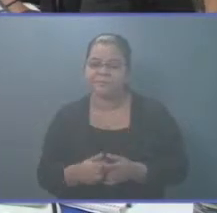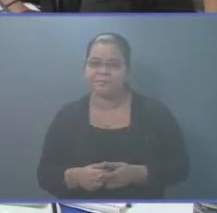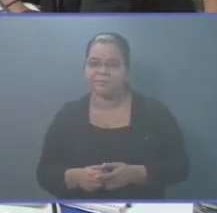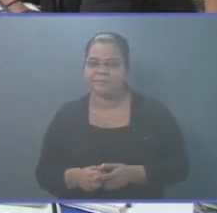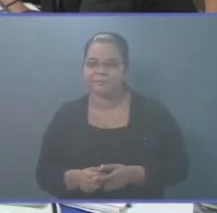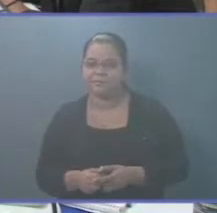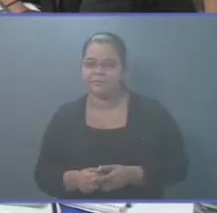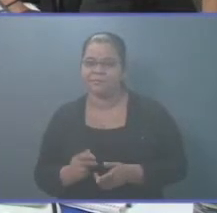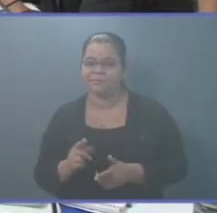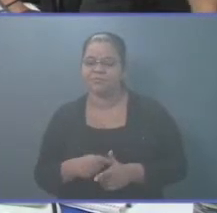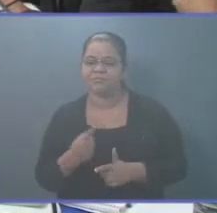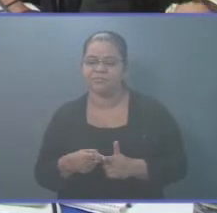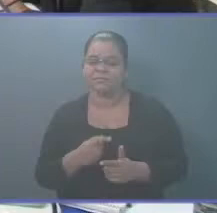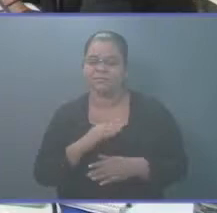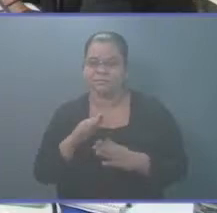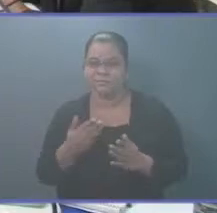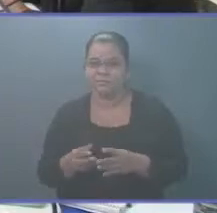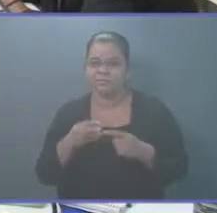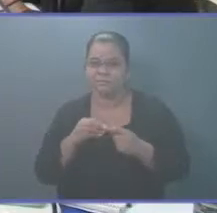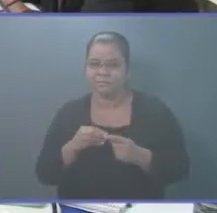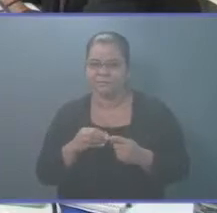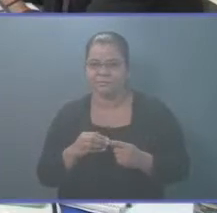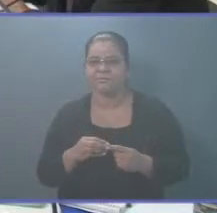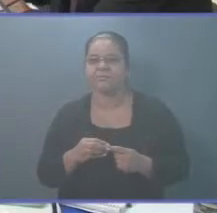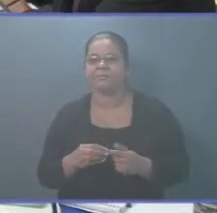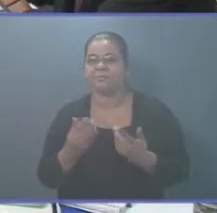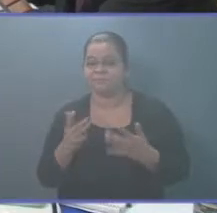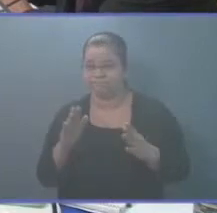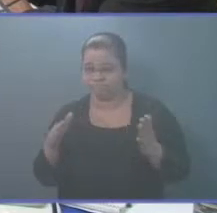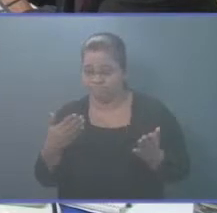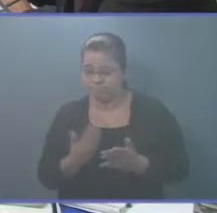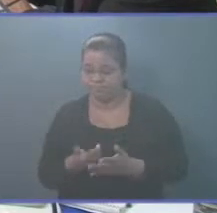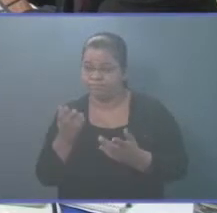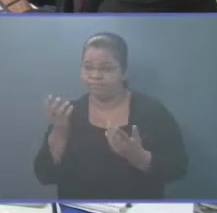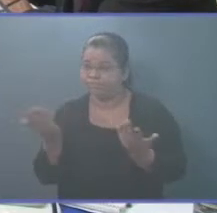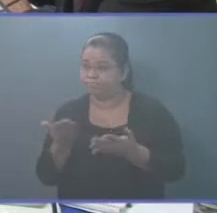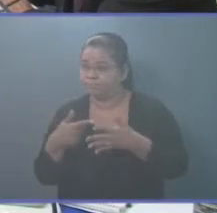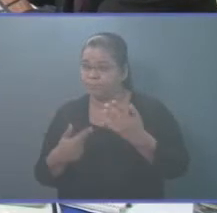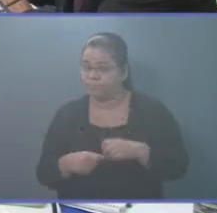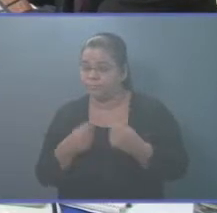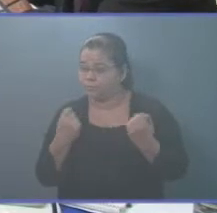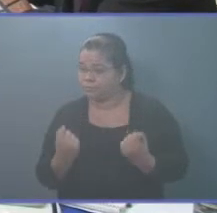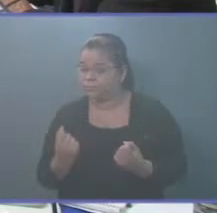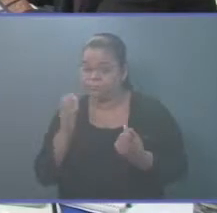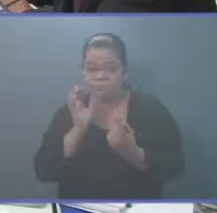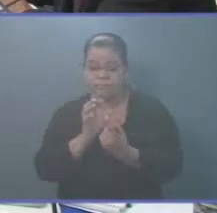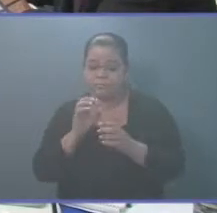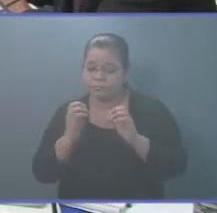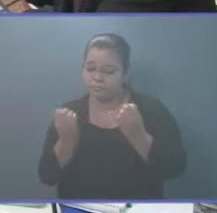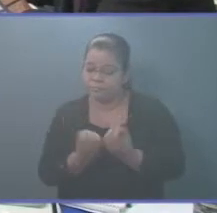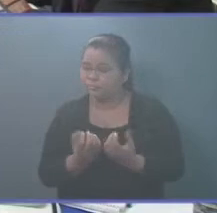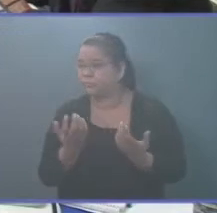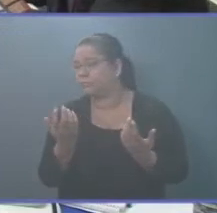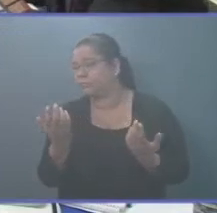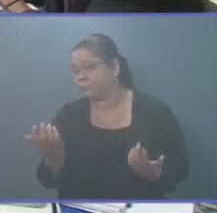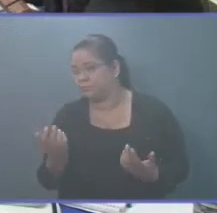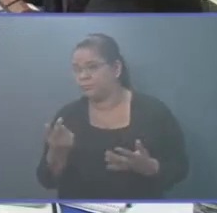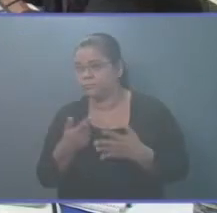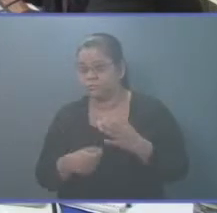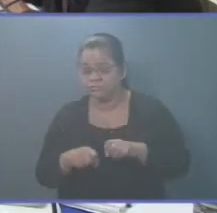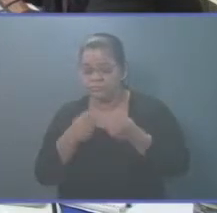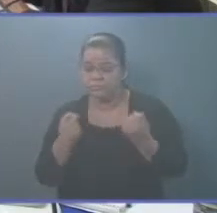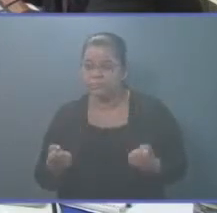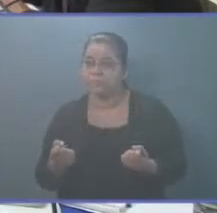de la jurisdicción especializada, ¿verdad? Que la conducta delictiva haya sido cometida en la modalidad de crimen organizado y que sea un delito